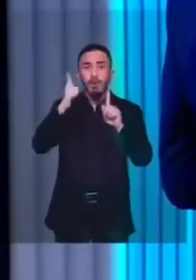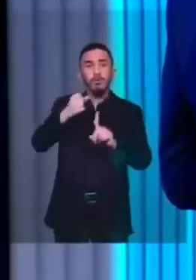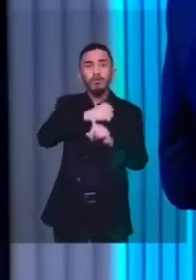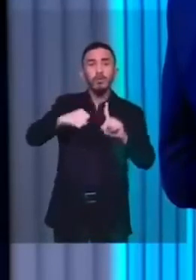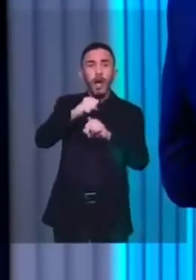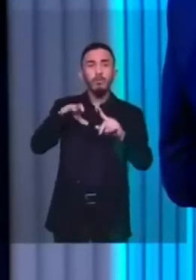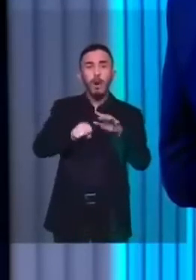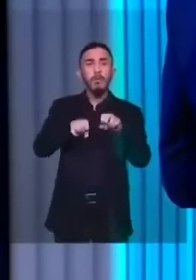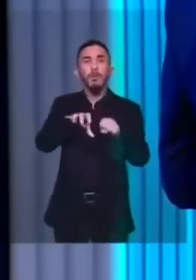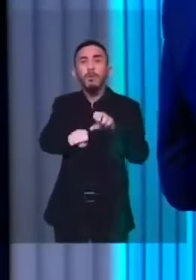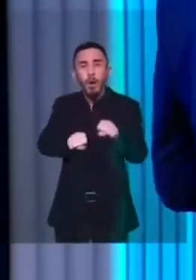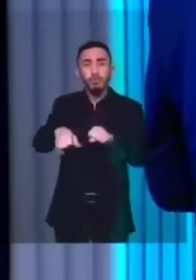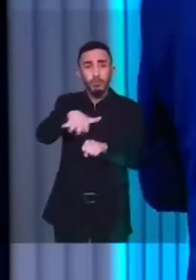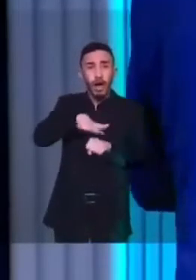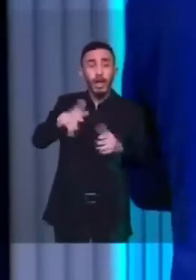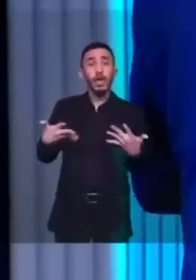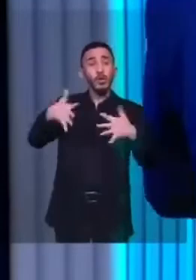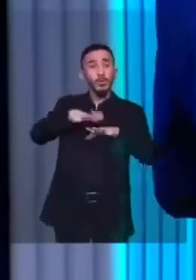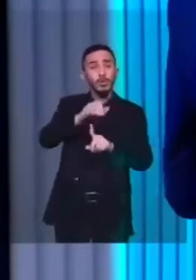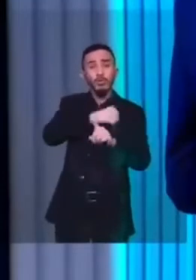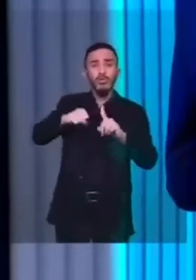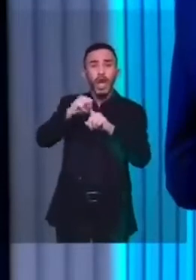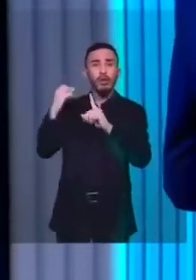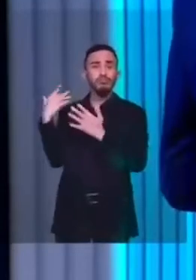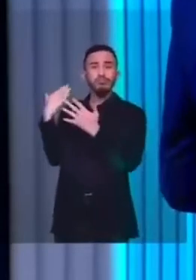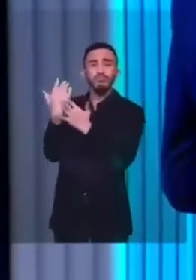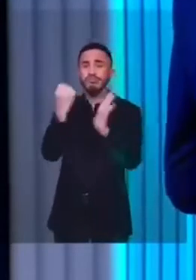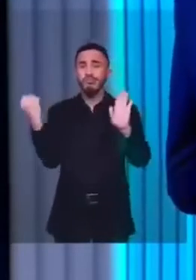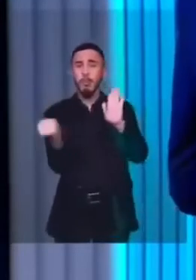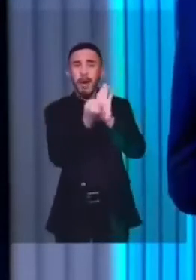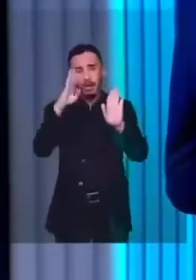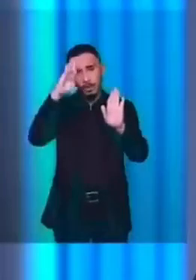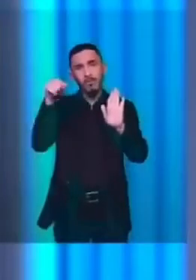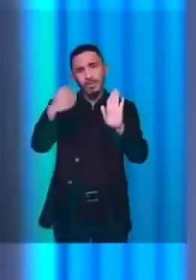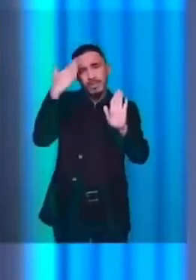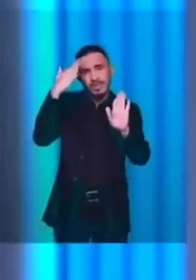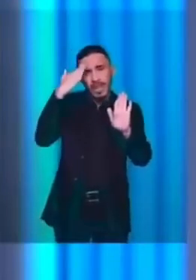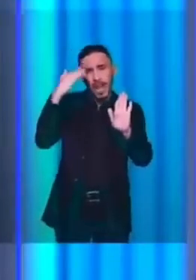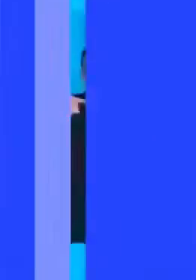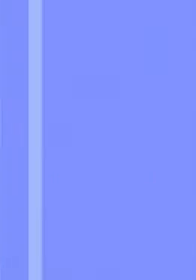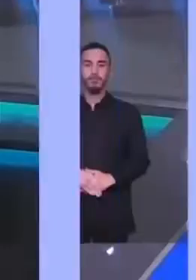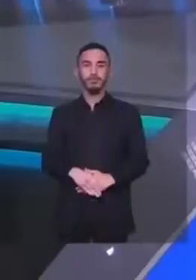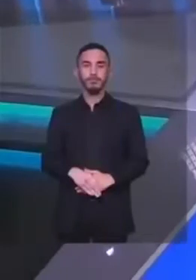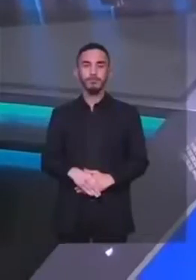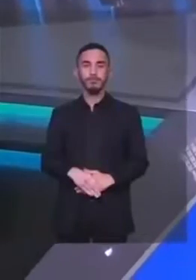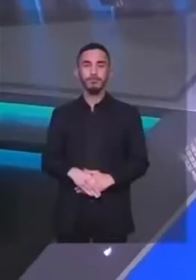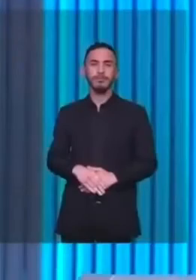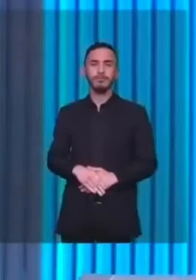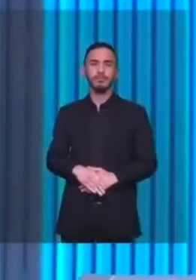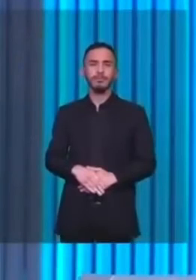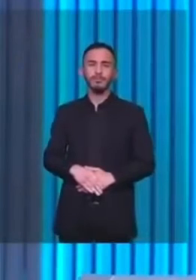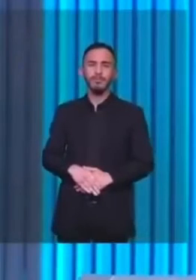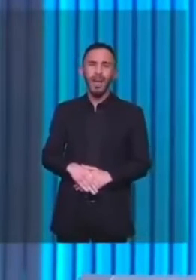recordemos, estuvo preso. Sí. Recuperó su libertad. Estuvo enfermo. Estuvo muy enfermo. Él dijo que iba a regresar y que iba a